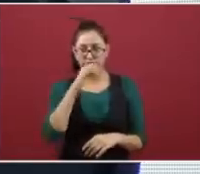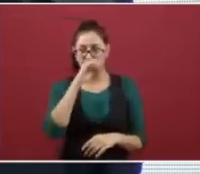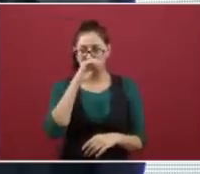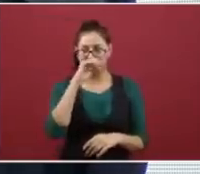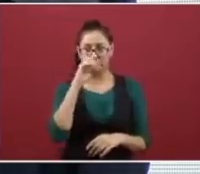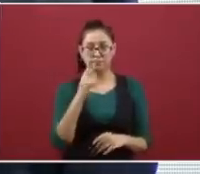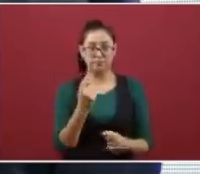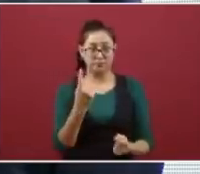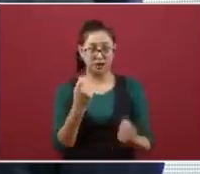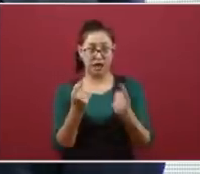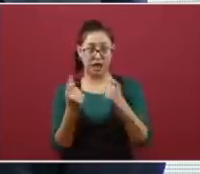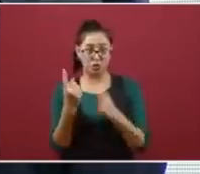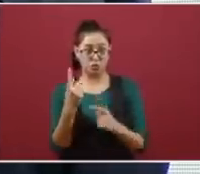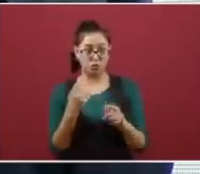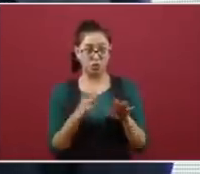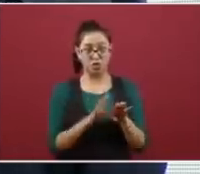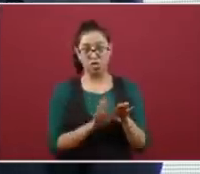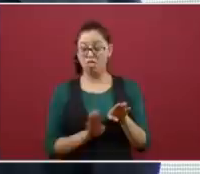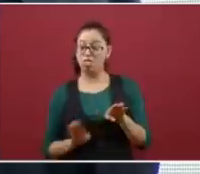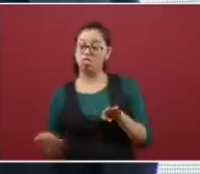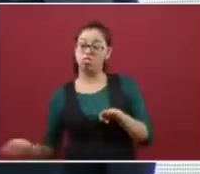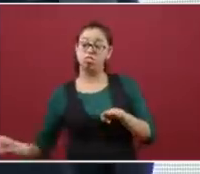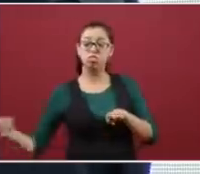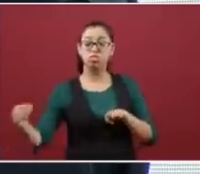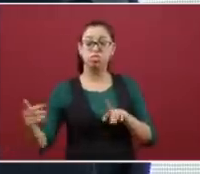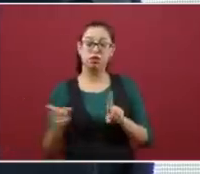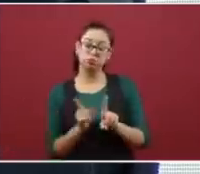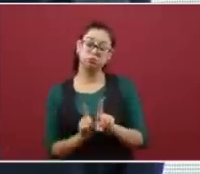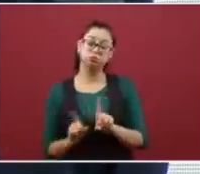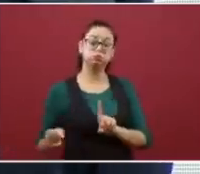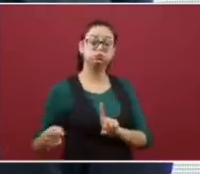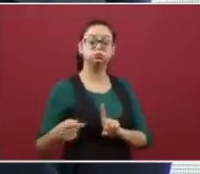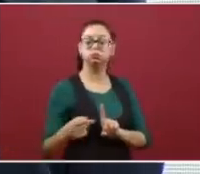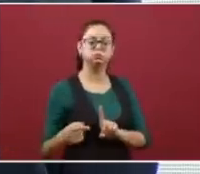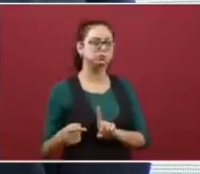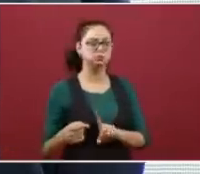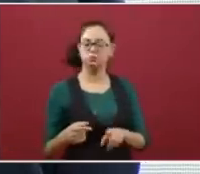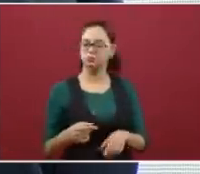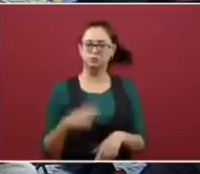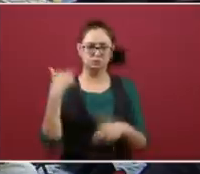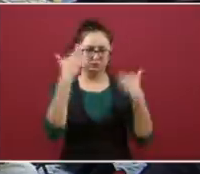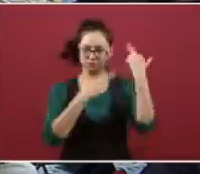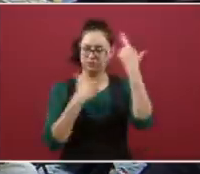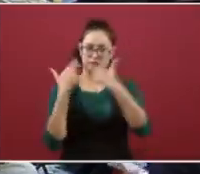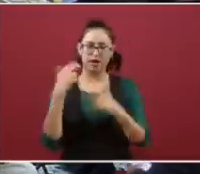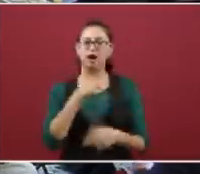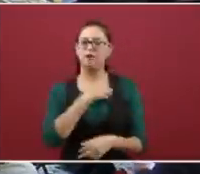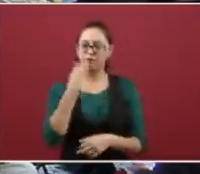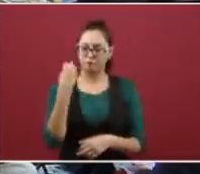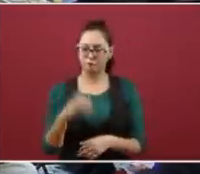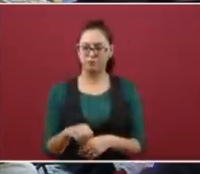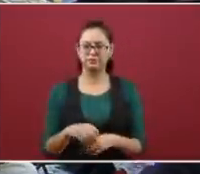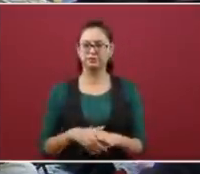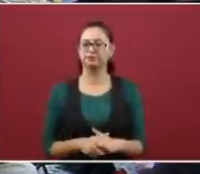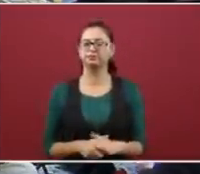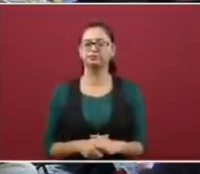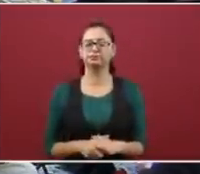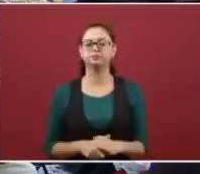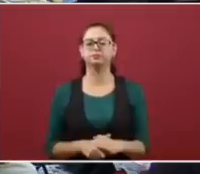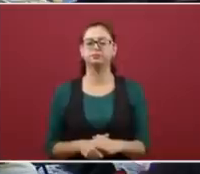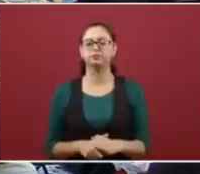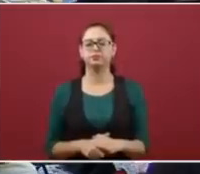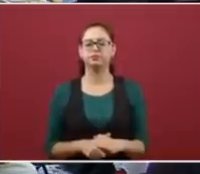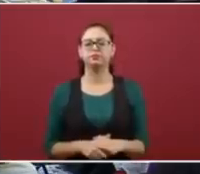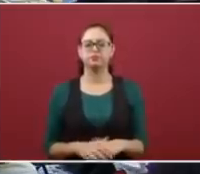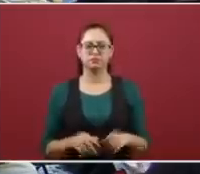puede sustraerse de pasar ahí a que lo revisemos la siguiente aquí este es el